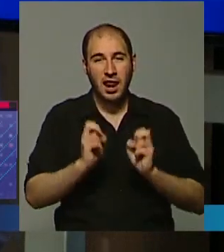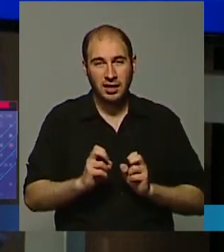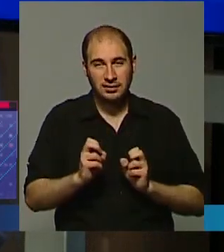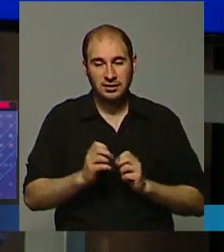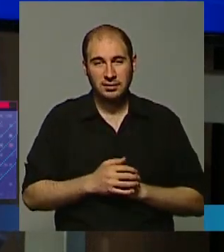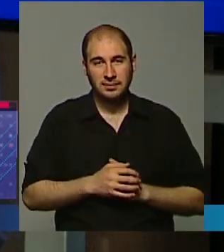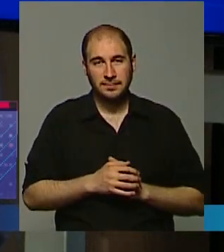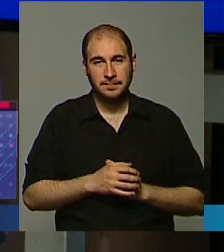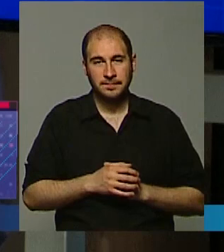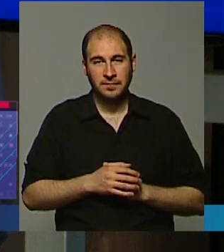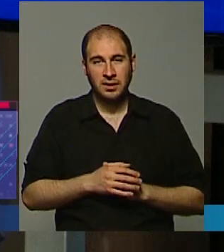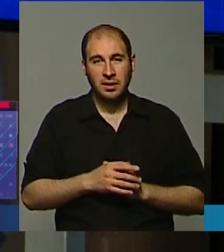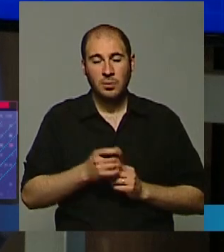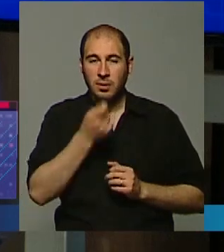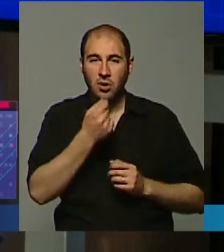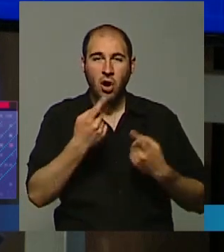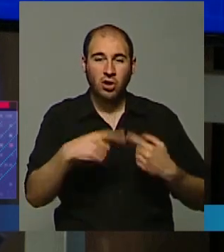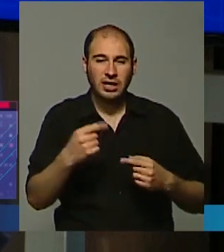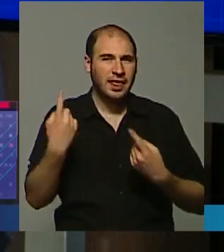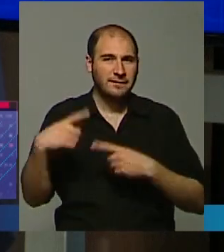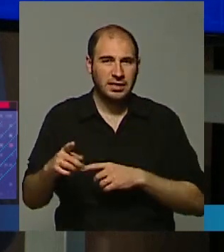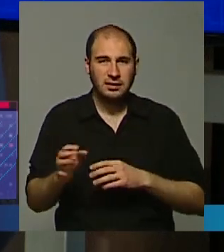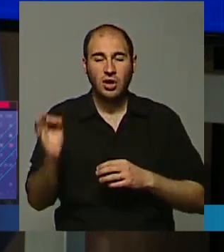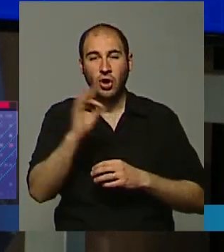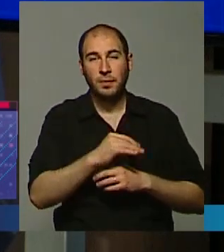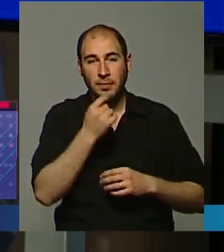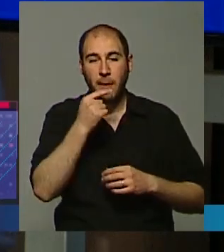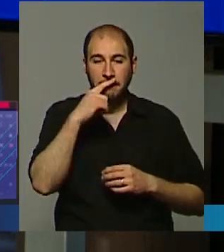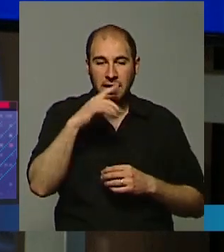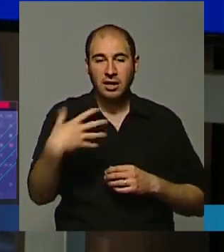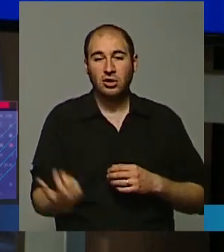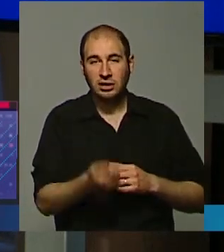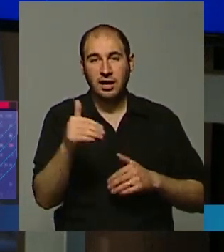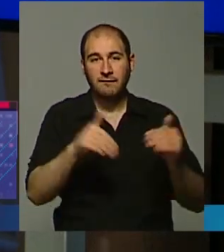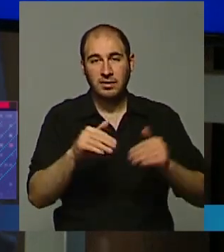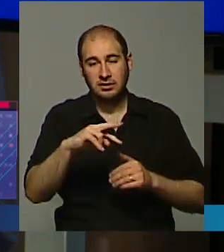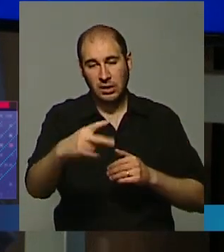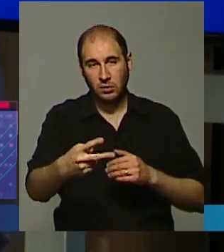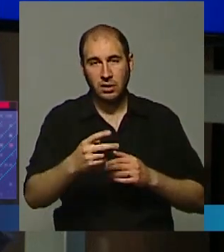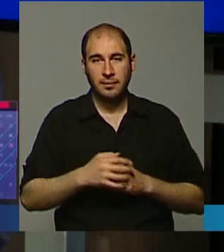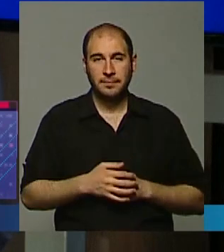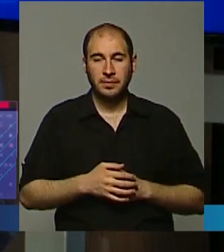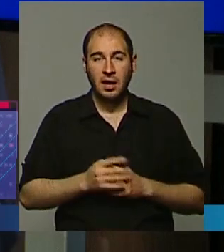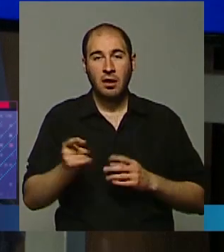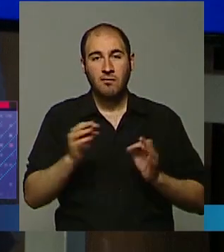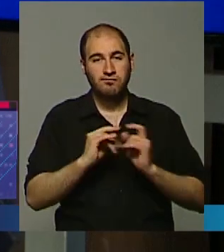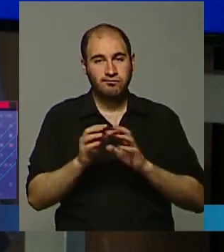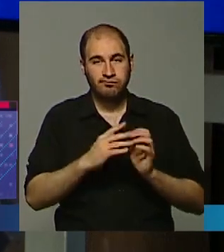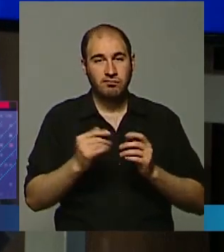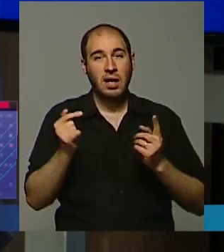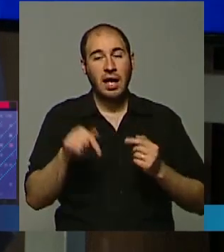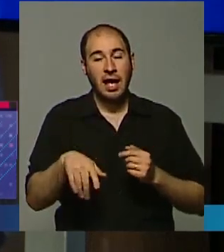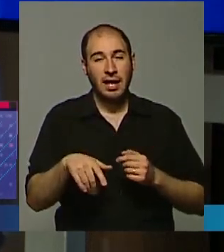ahí, si el resultado hubiera sido otro o si Macri hubiera logrado ir al balotaje, por ahí quizás las discusiones hubieran sido